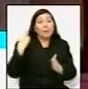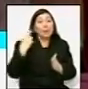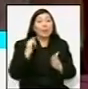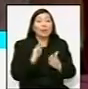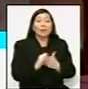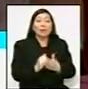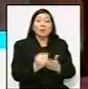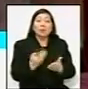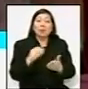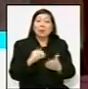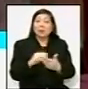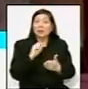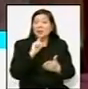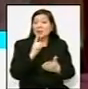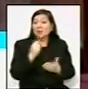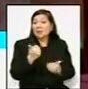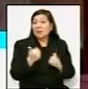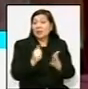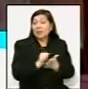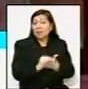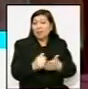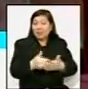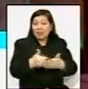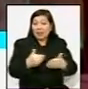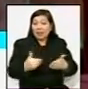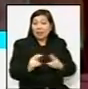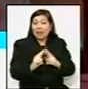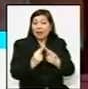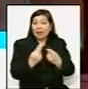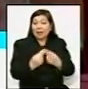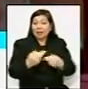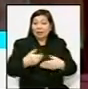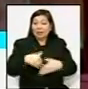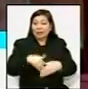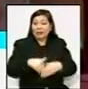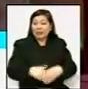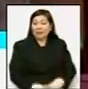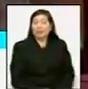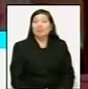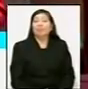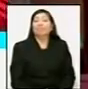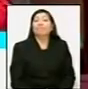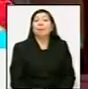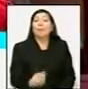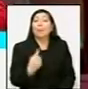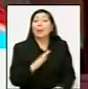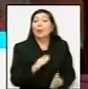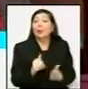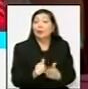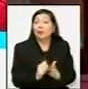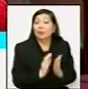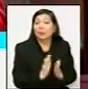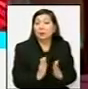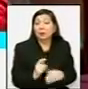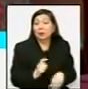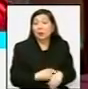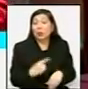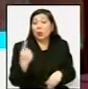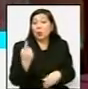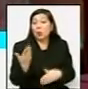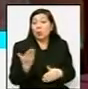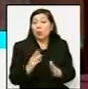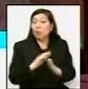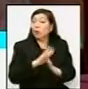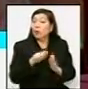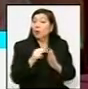estamos conviniendo, sería 6 meses antes de la convocatoria a proceso electoral. Y eso sería para todas las organizaciones, momento único, y de todos